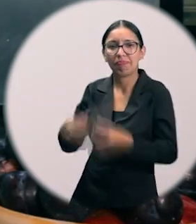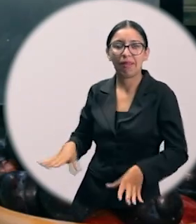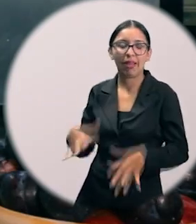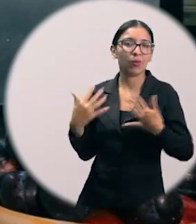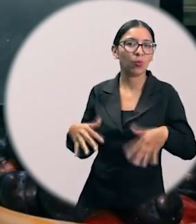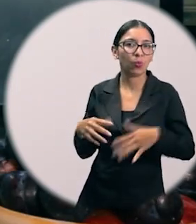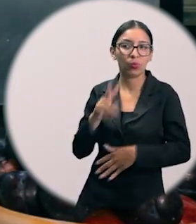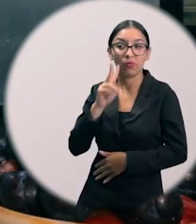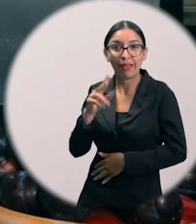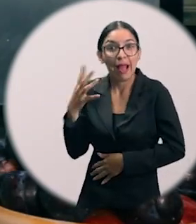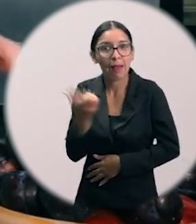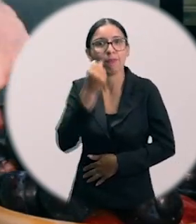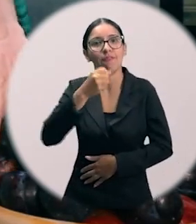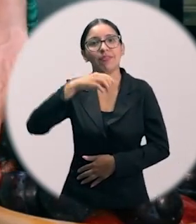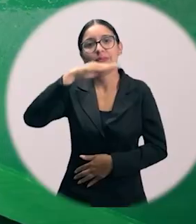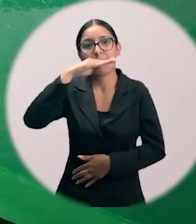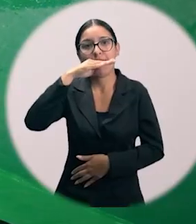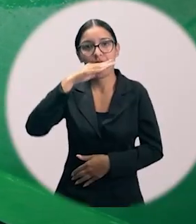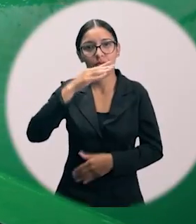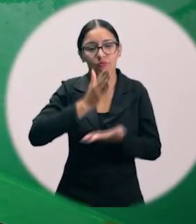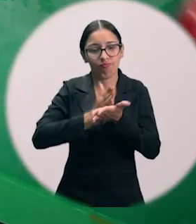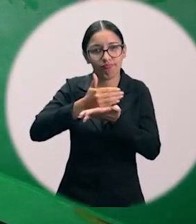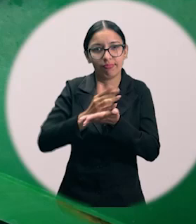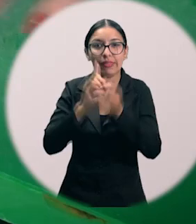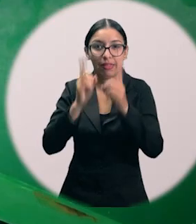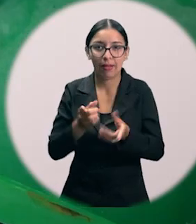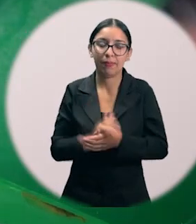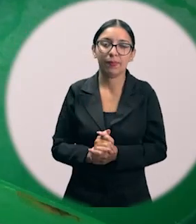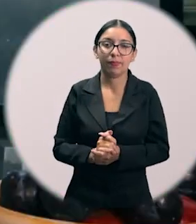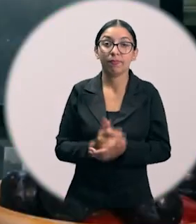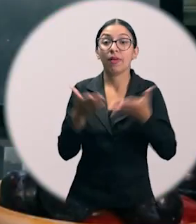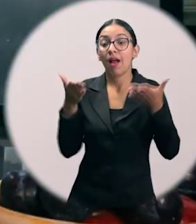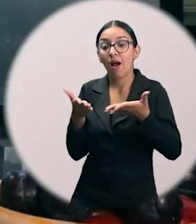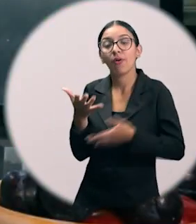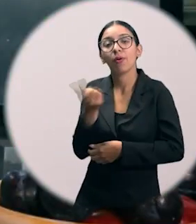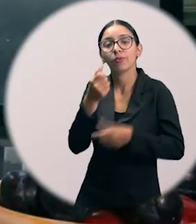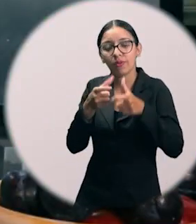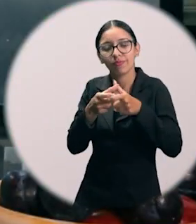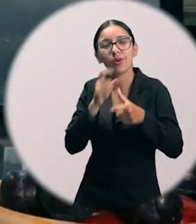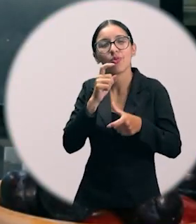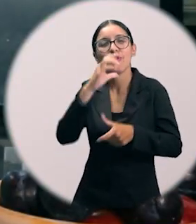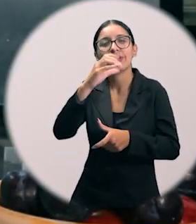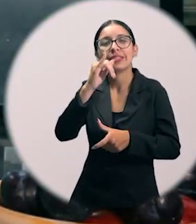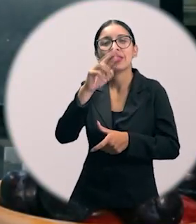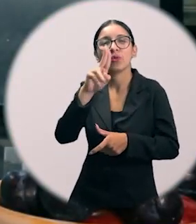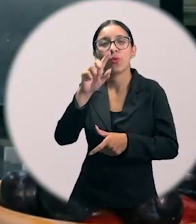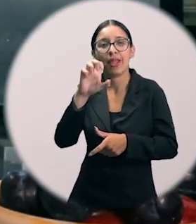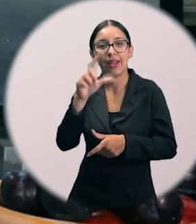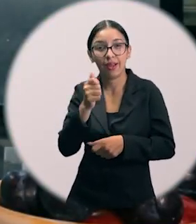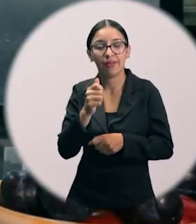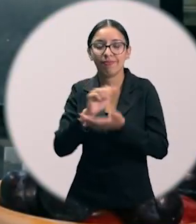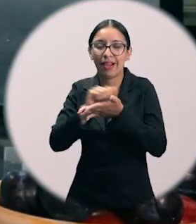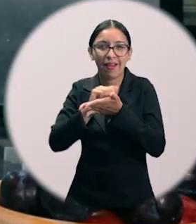una manera tremenda, también podemos hacer de mango, ¿verdad? Vamos a usar en este caso también ciruela, que ya están todas